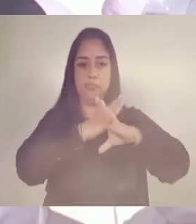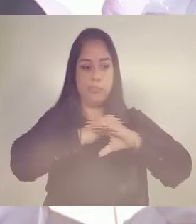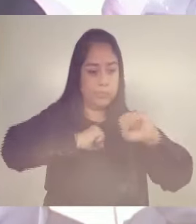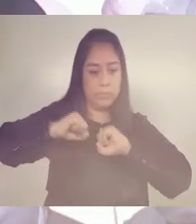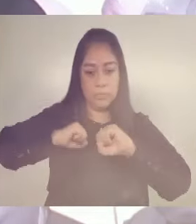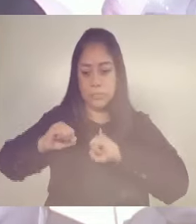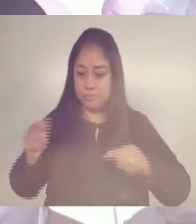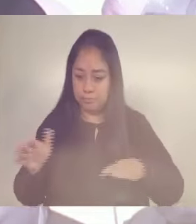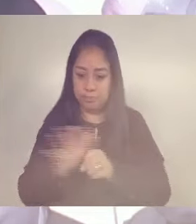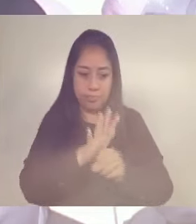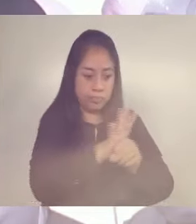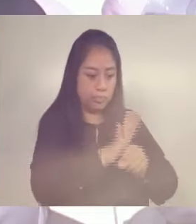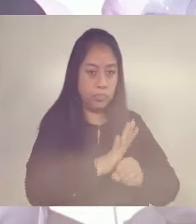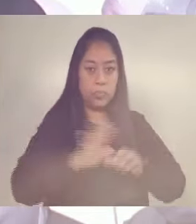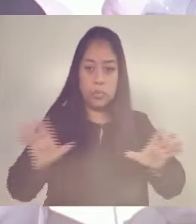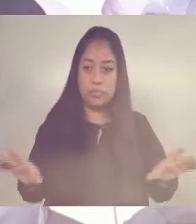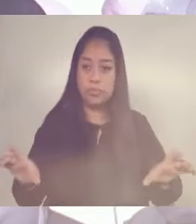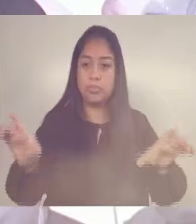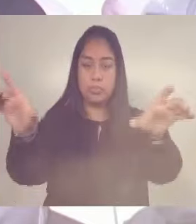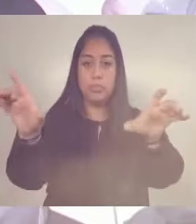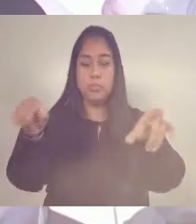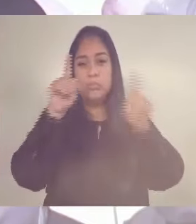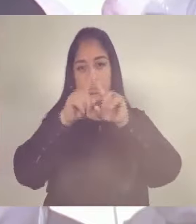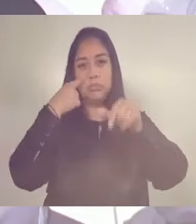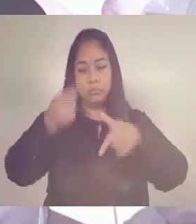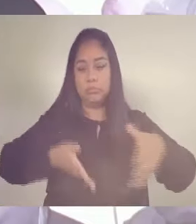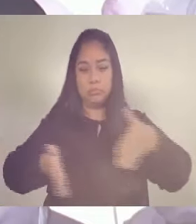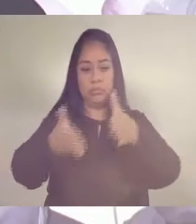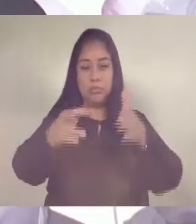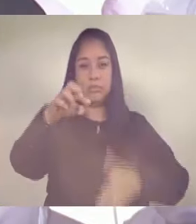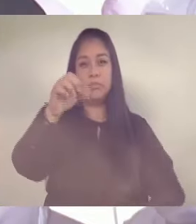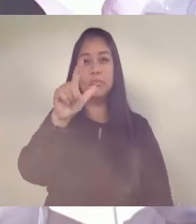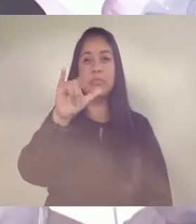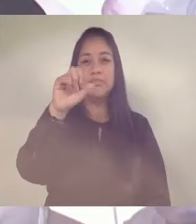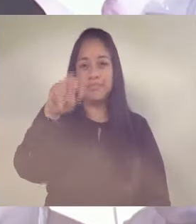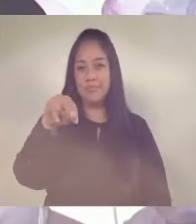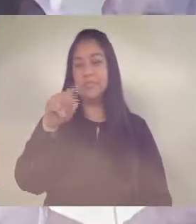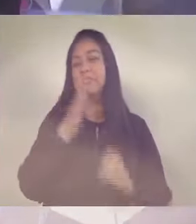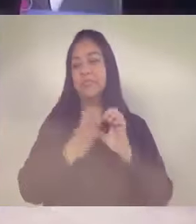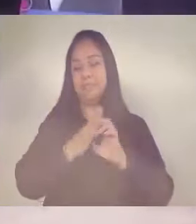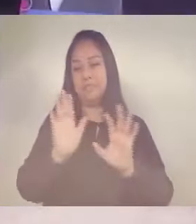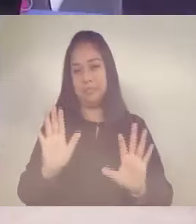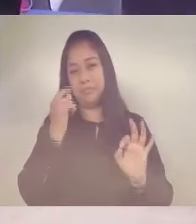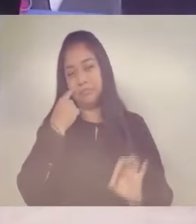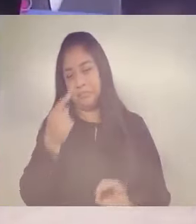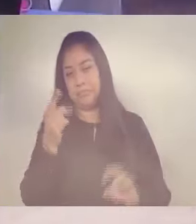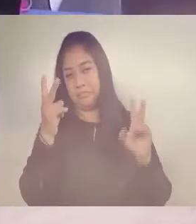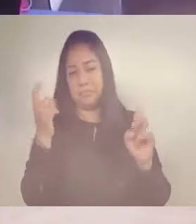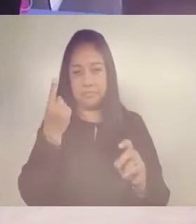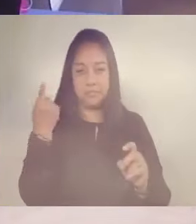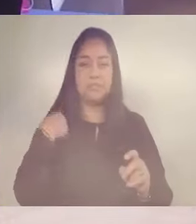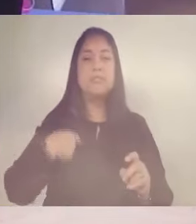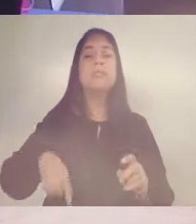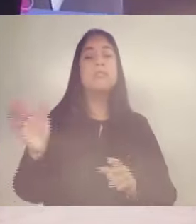Eso, tal vez en cuanto al kilómetro, a la ruta Palín-Escuintla, sea lo más importante. Evidentemente, el otro tema